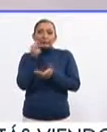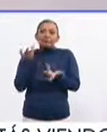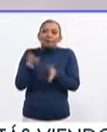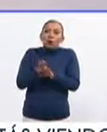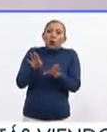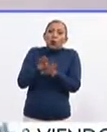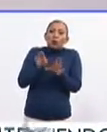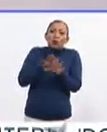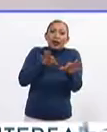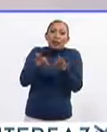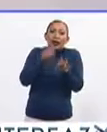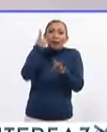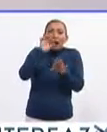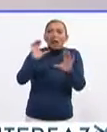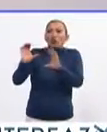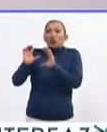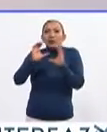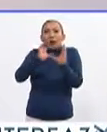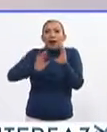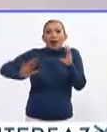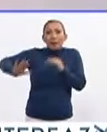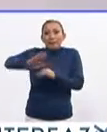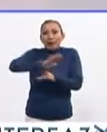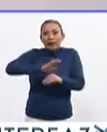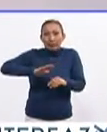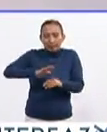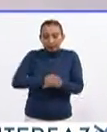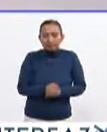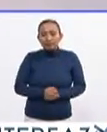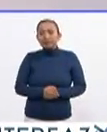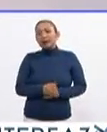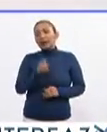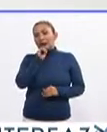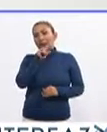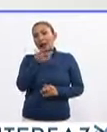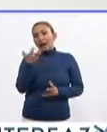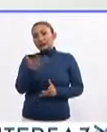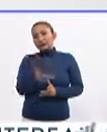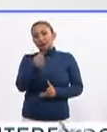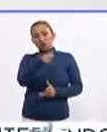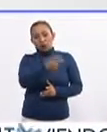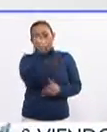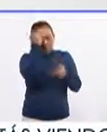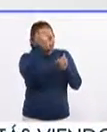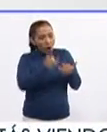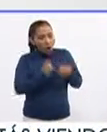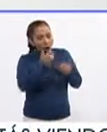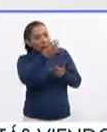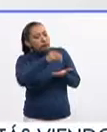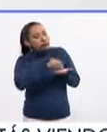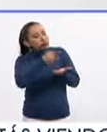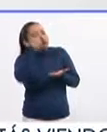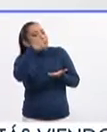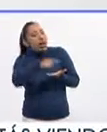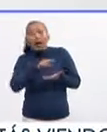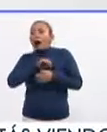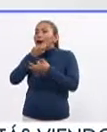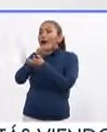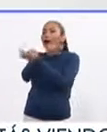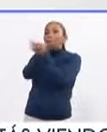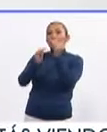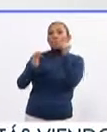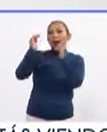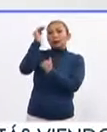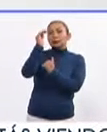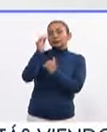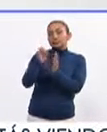preocupación de trabajar por el ambiente y de llevar las ideas de los jóvenes a otros niveles.